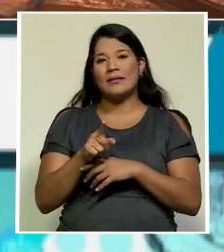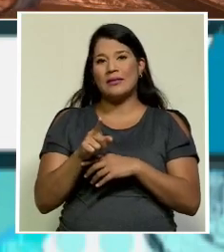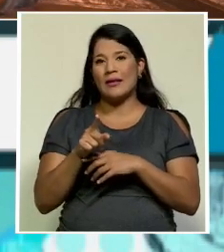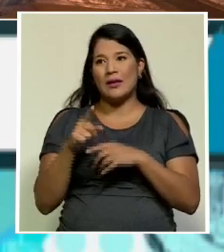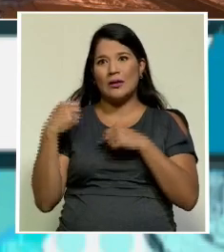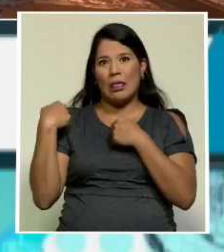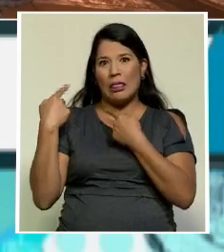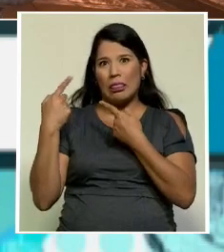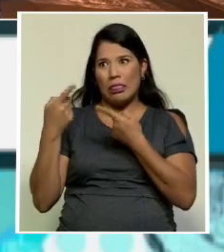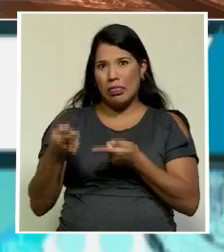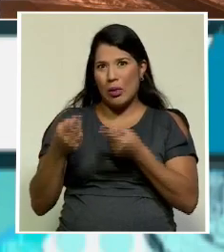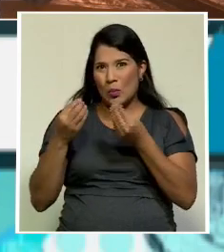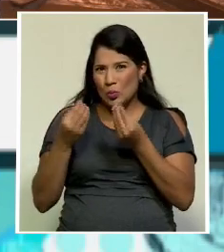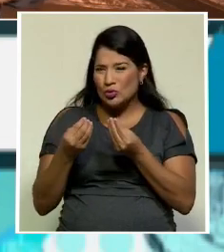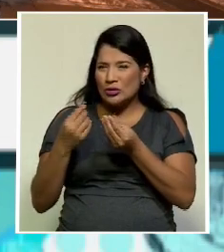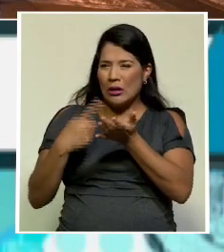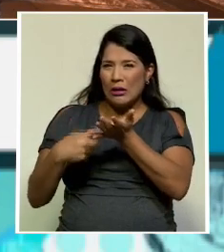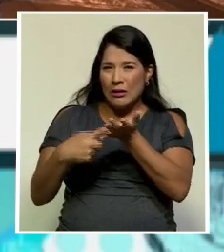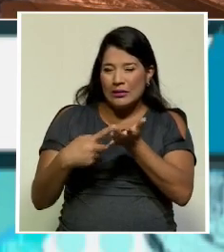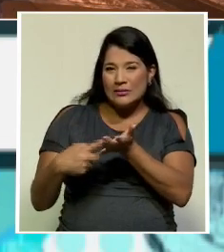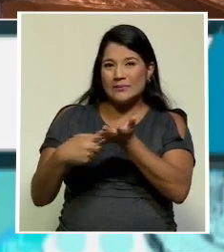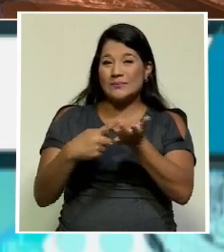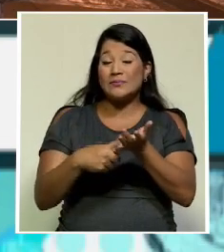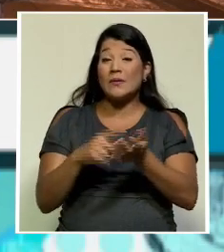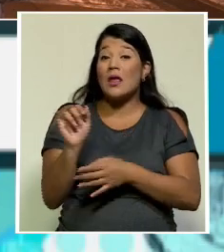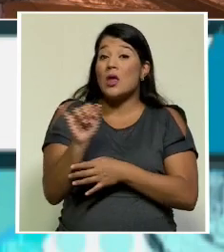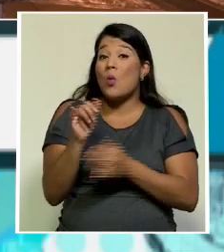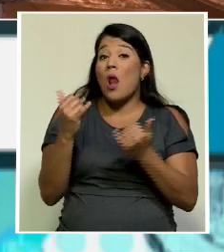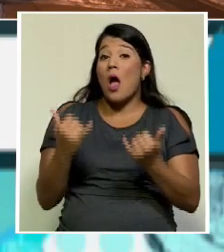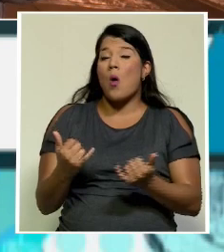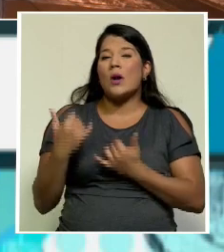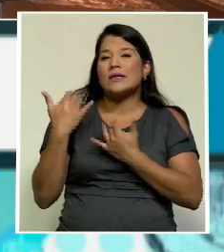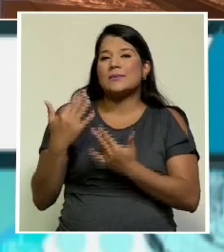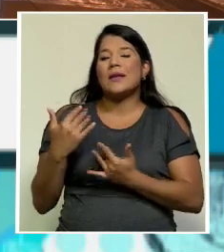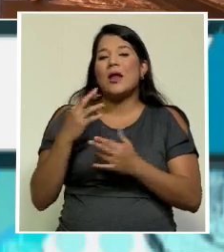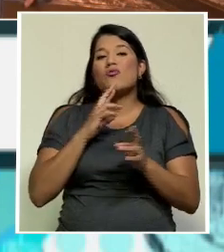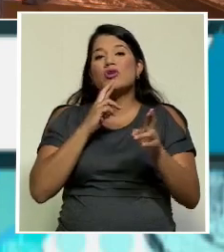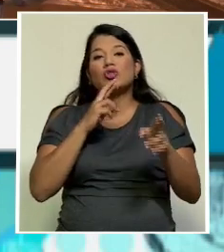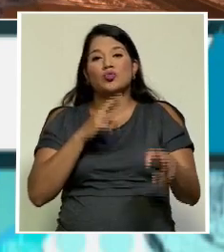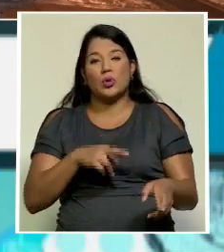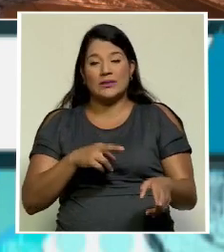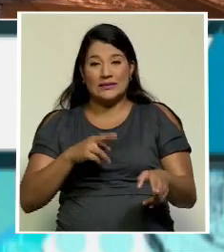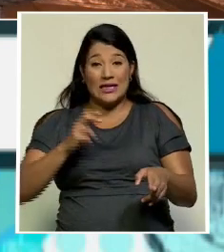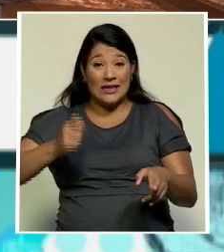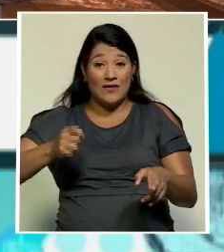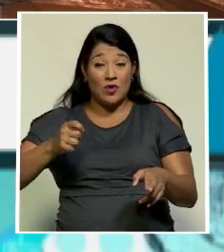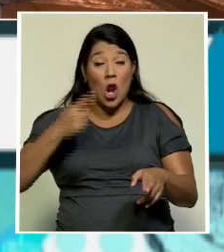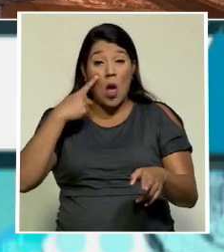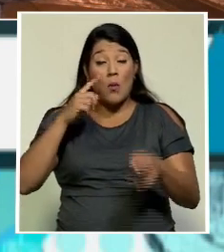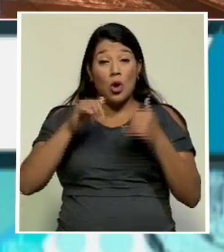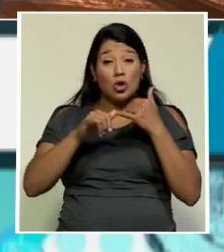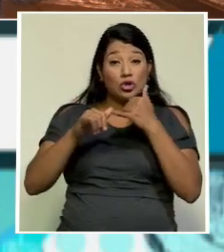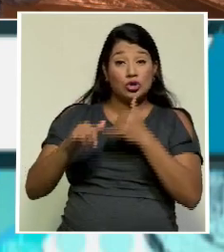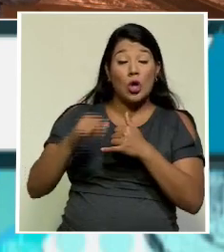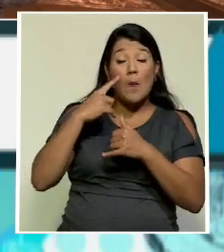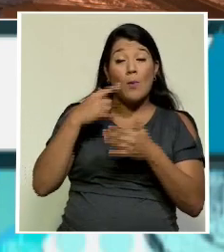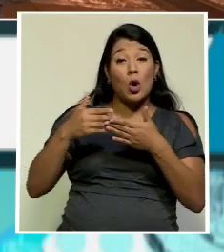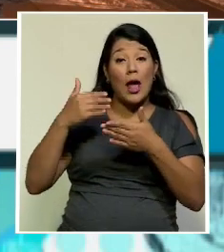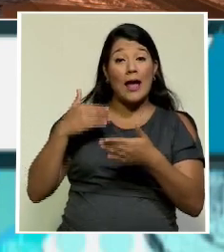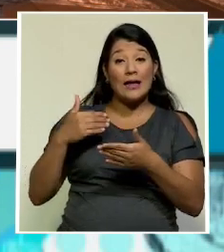próximos días. También se estará esperando lo que es la resolución del Tribunal Administrativo ante esta medida cautelar que interpuso el